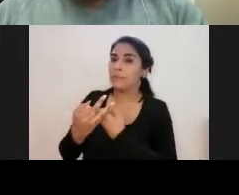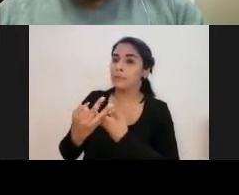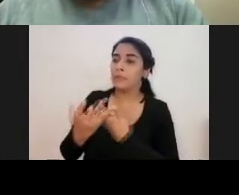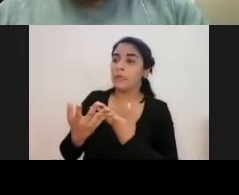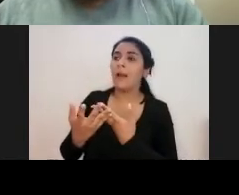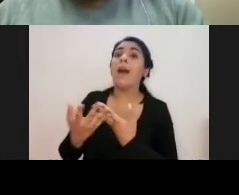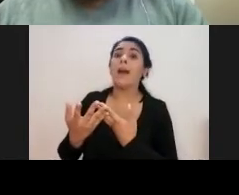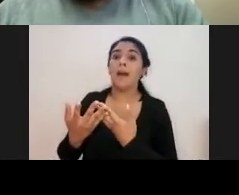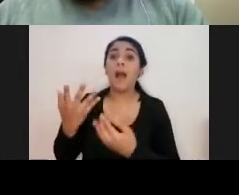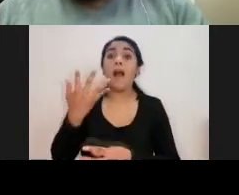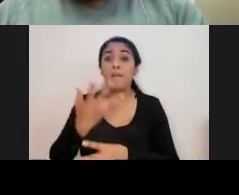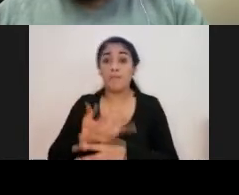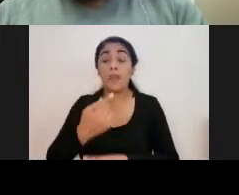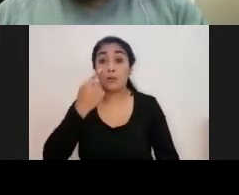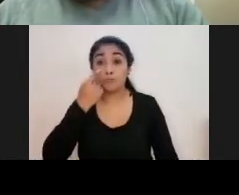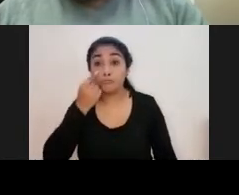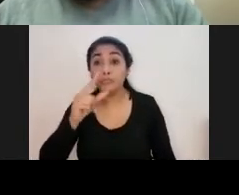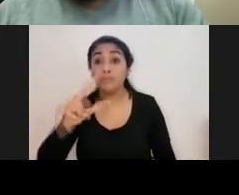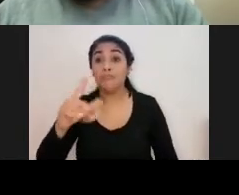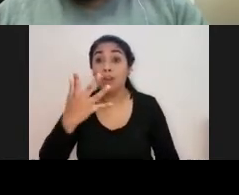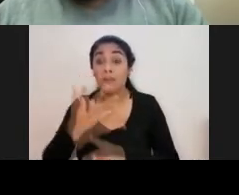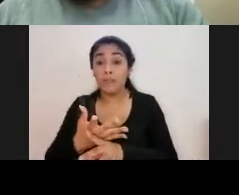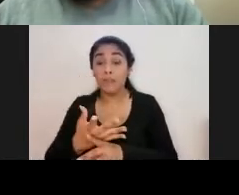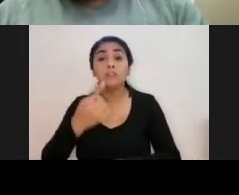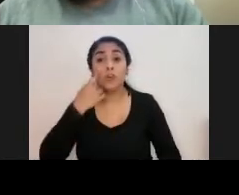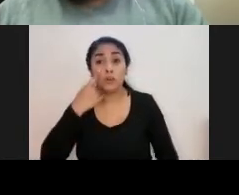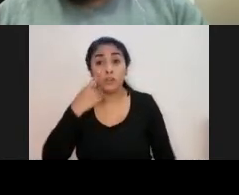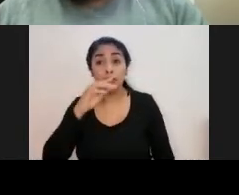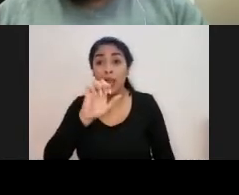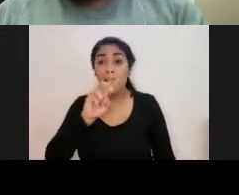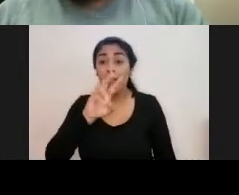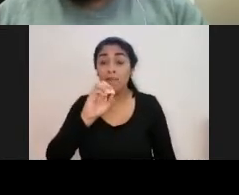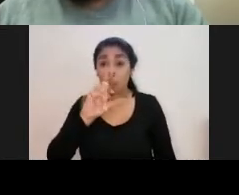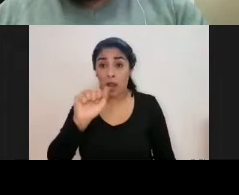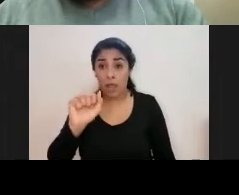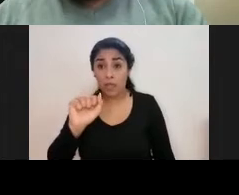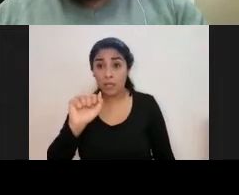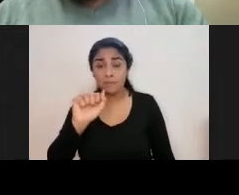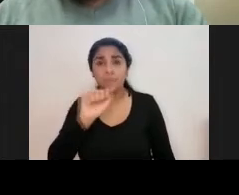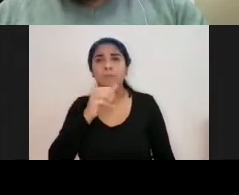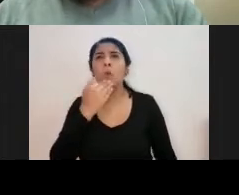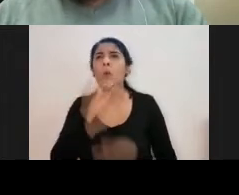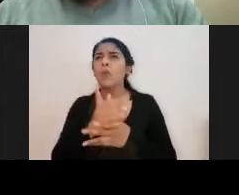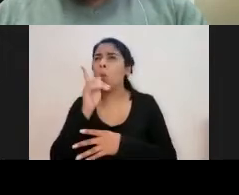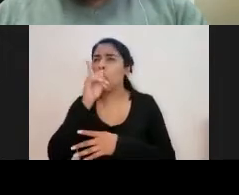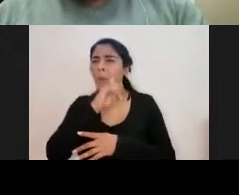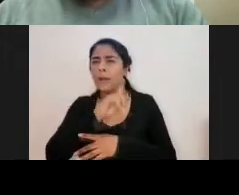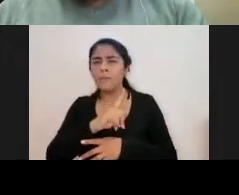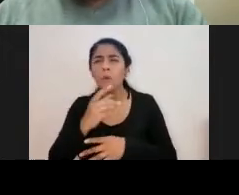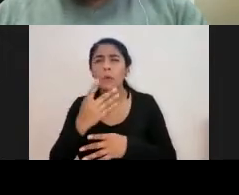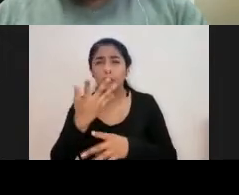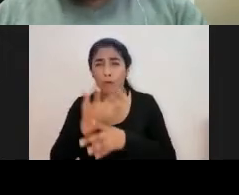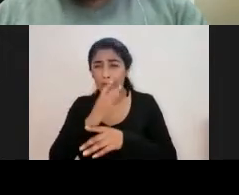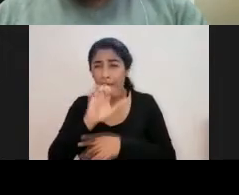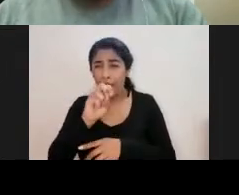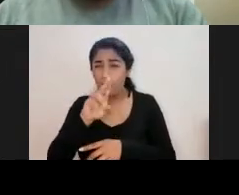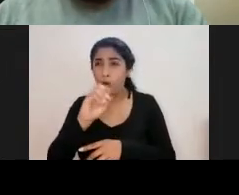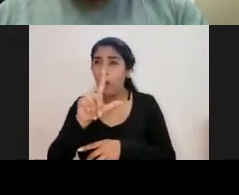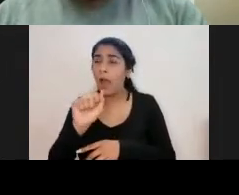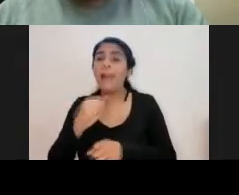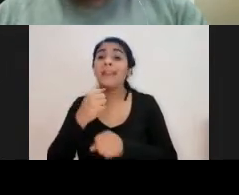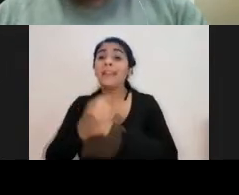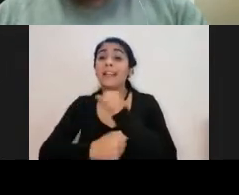El conocimiento de ébola, cuando hubo el último outbreak, que fue el 2014, del 2014 se empezó a